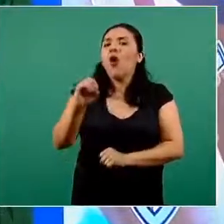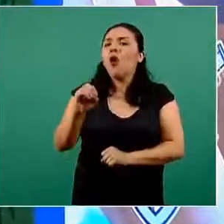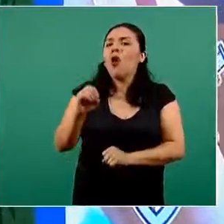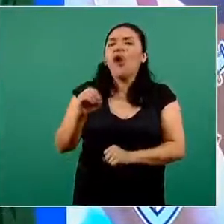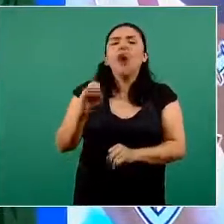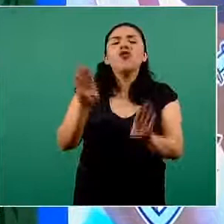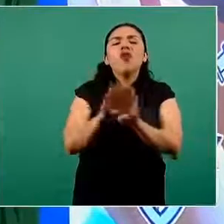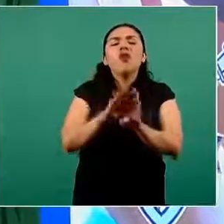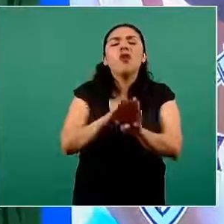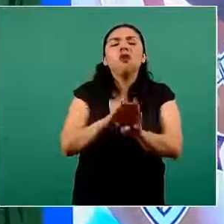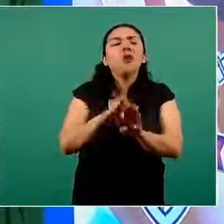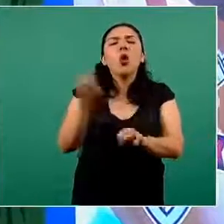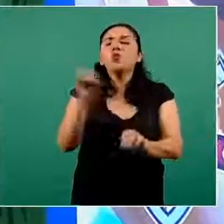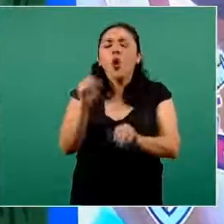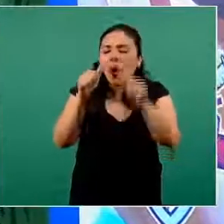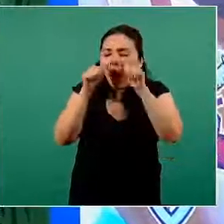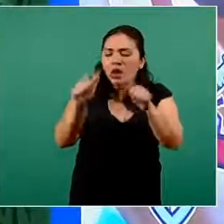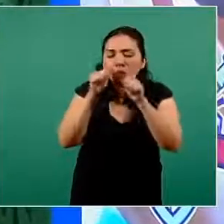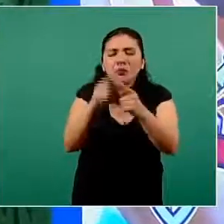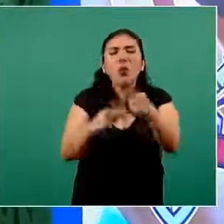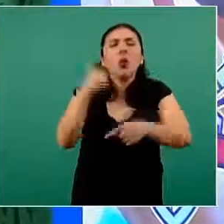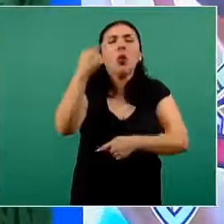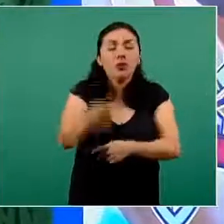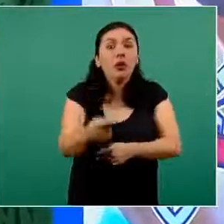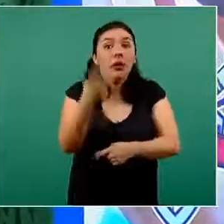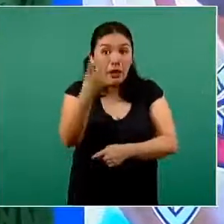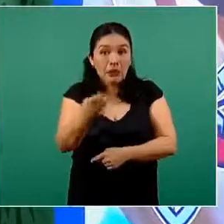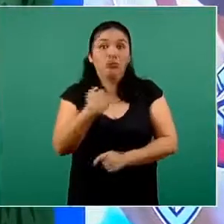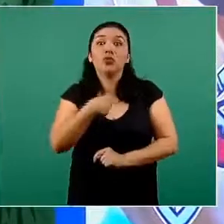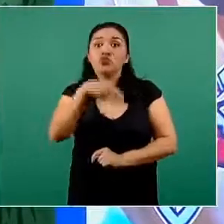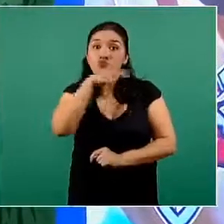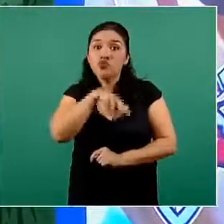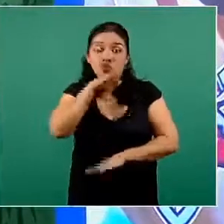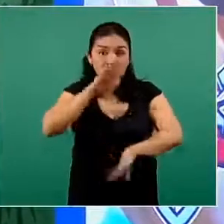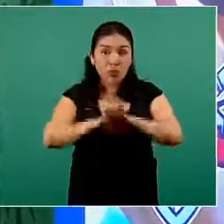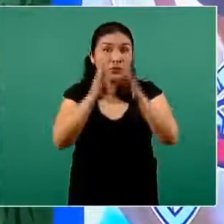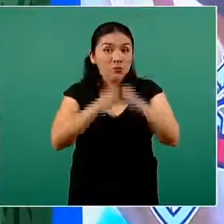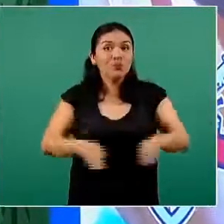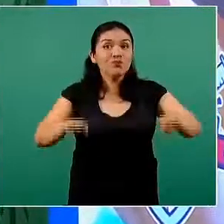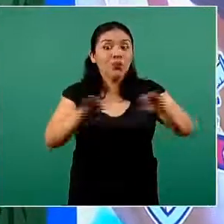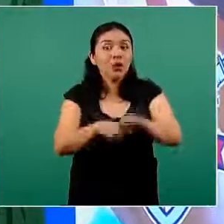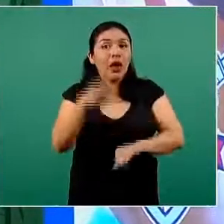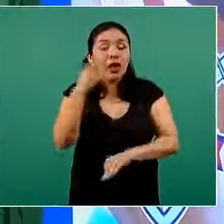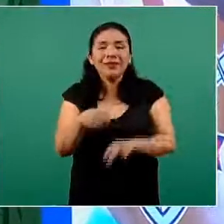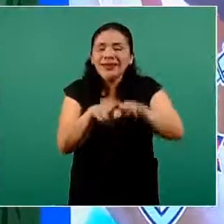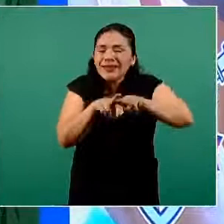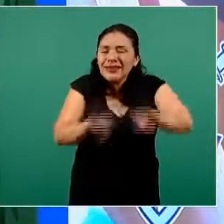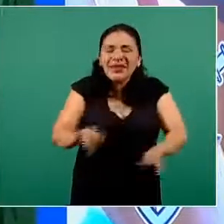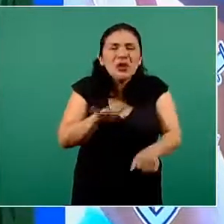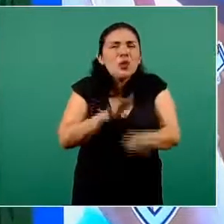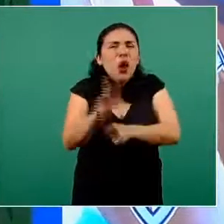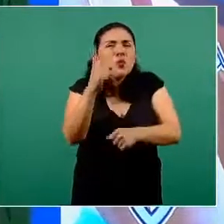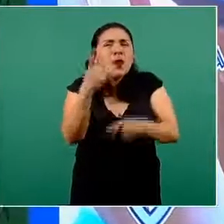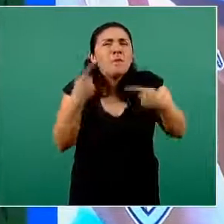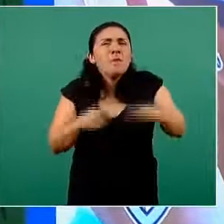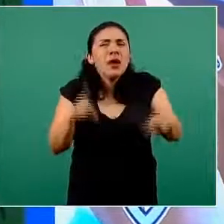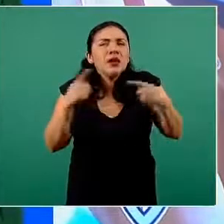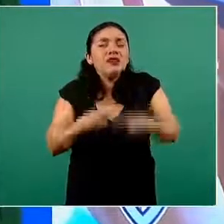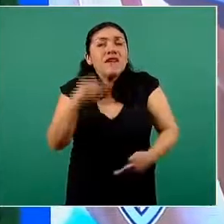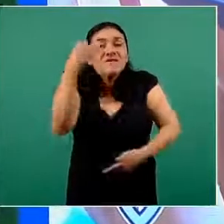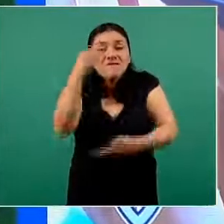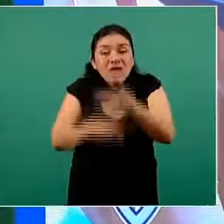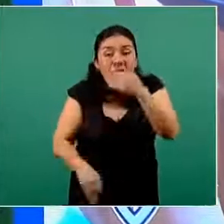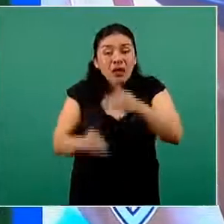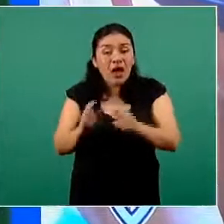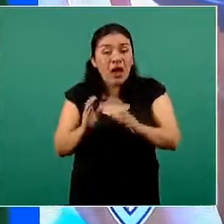de vacunación por la razón que sea. Nos preocupa en particular, como hemos comentado, que nadie tenga la falta